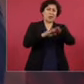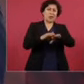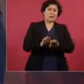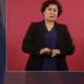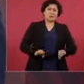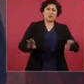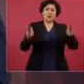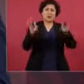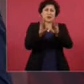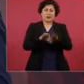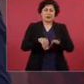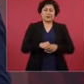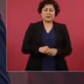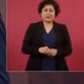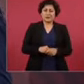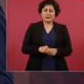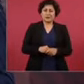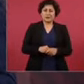que tiene que ver